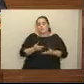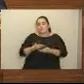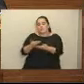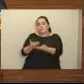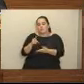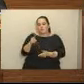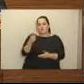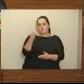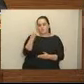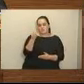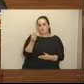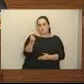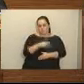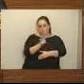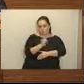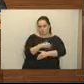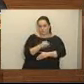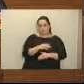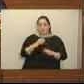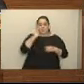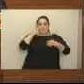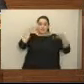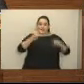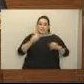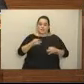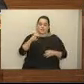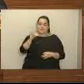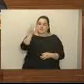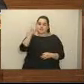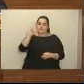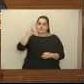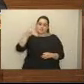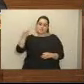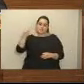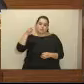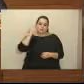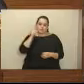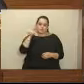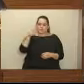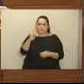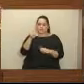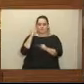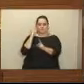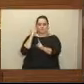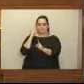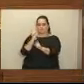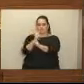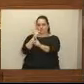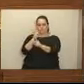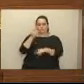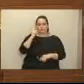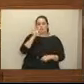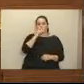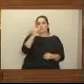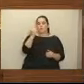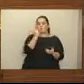realidad es que a Villa y a su mito solo ha podido derribarlo el propio Villa, al parecer acudiendo a una oficina